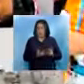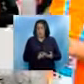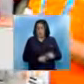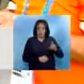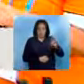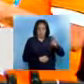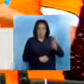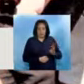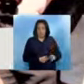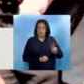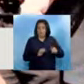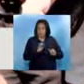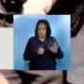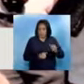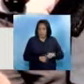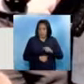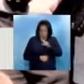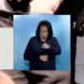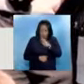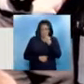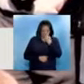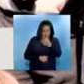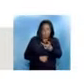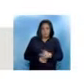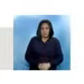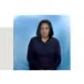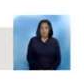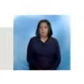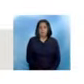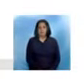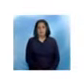Río 2016. Tienes que verlo.